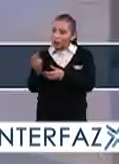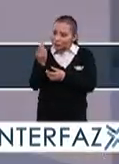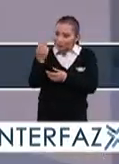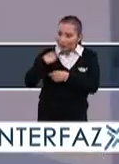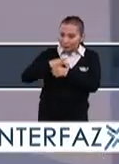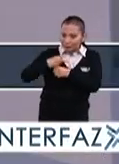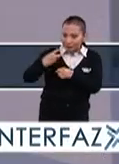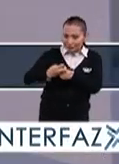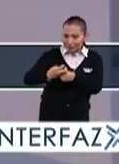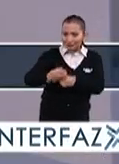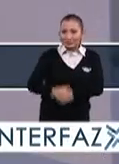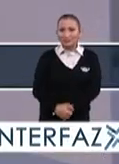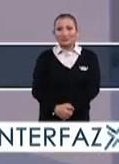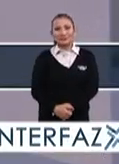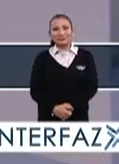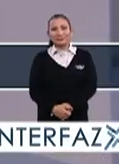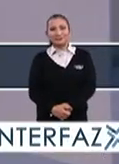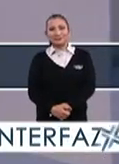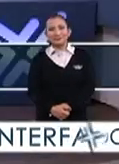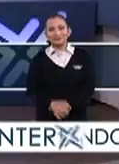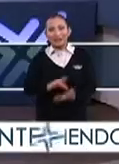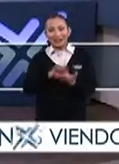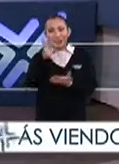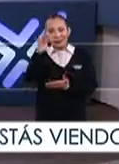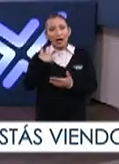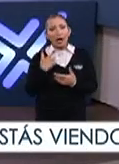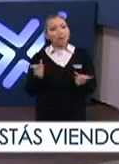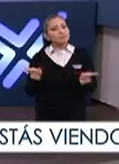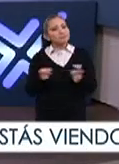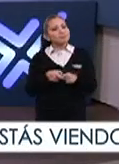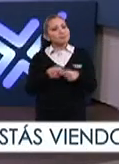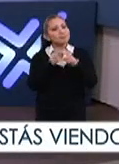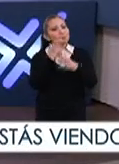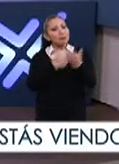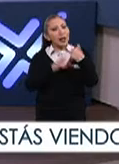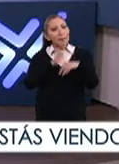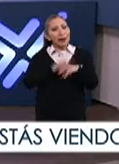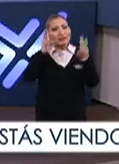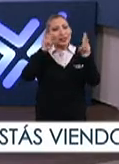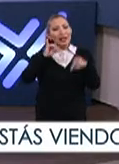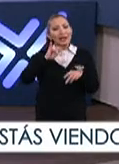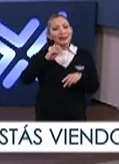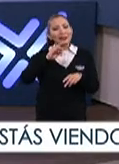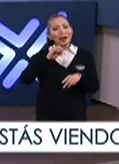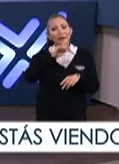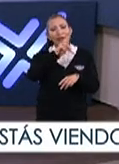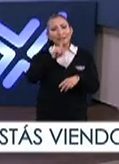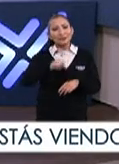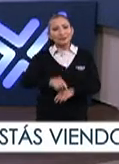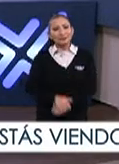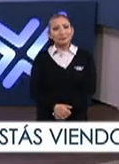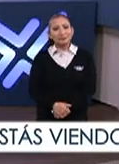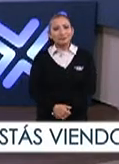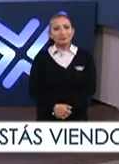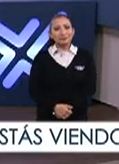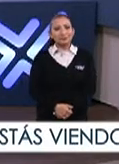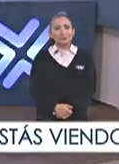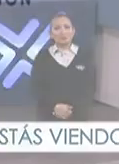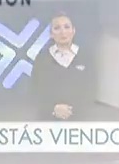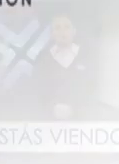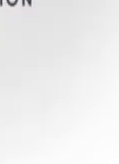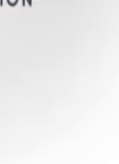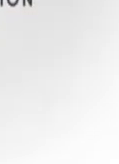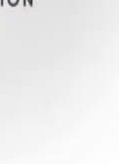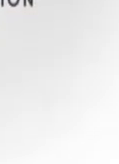ustedes por su invitación. No, al contrario. Gracias. Vamos a hacer una breve pausa y regresamos con más temas en Interfaz.